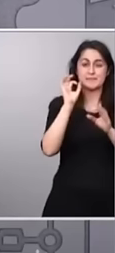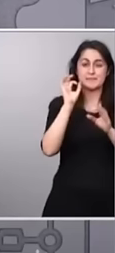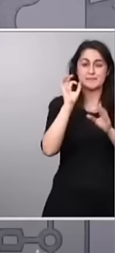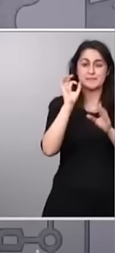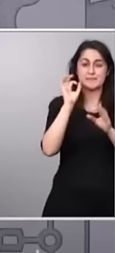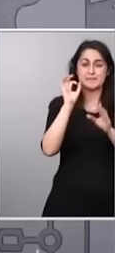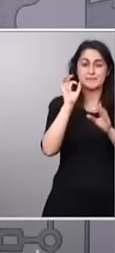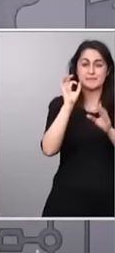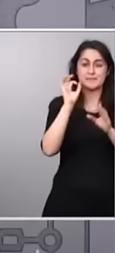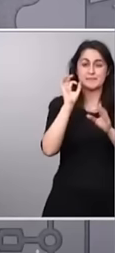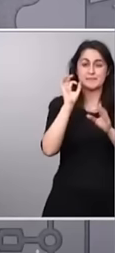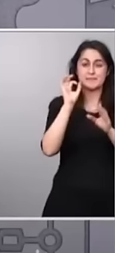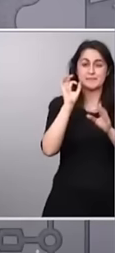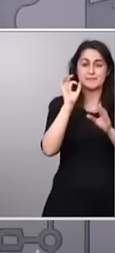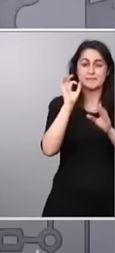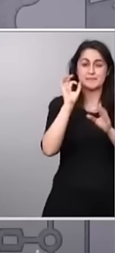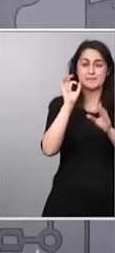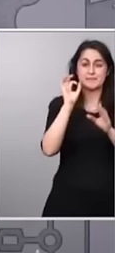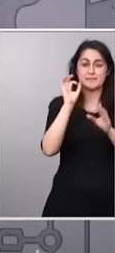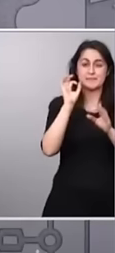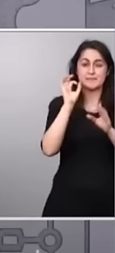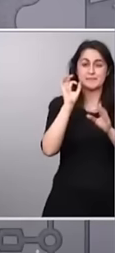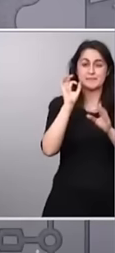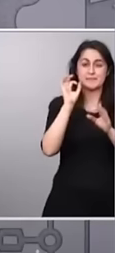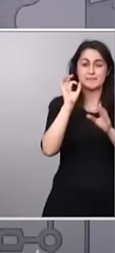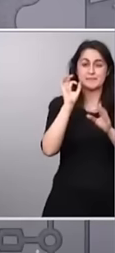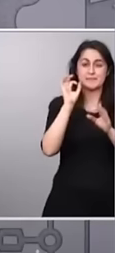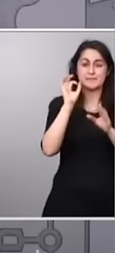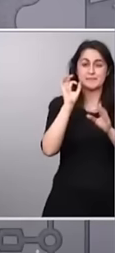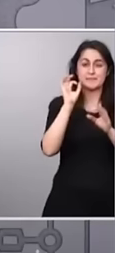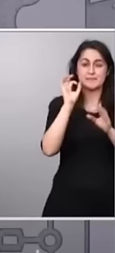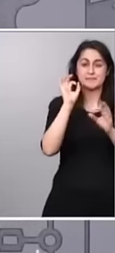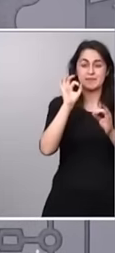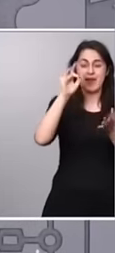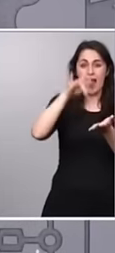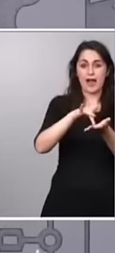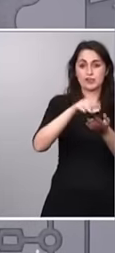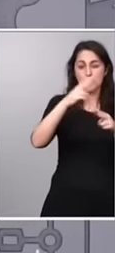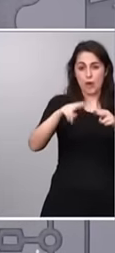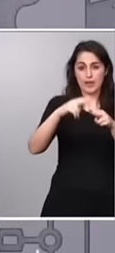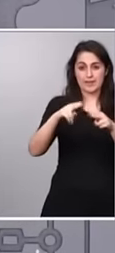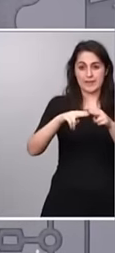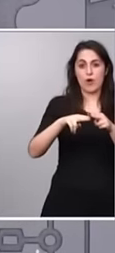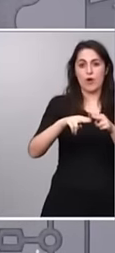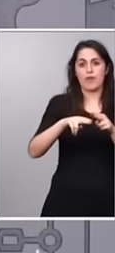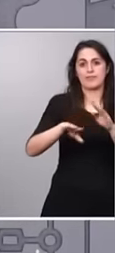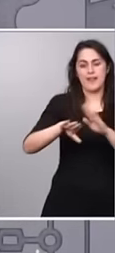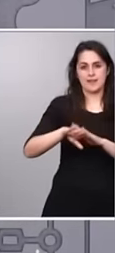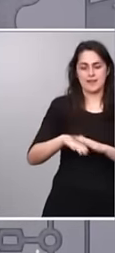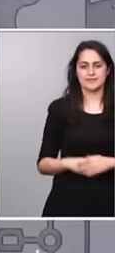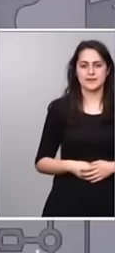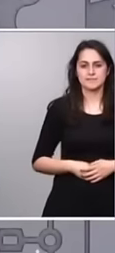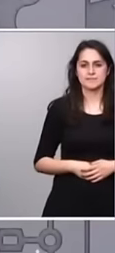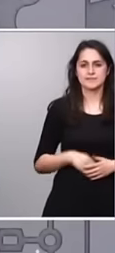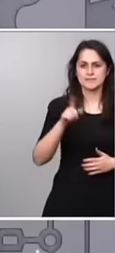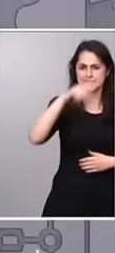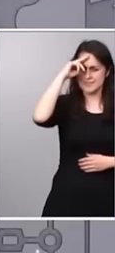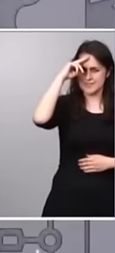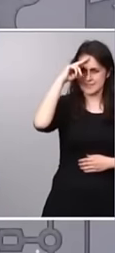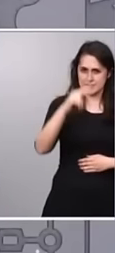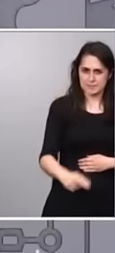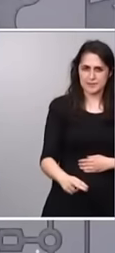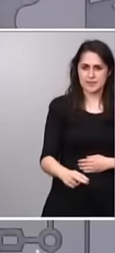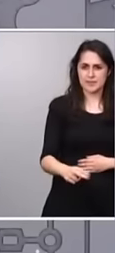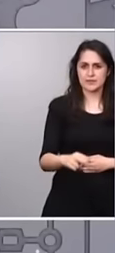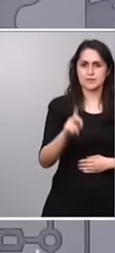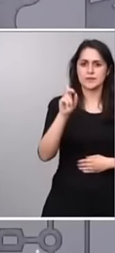ministros y exministros de una manera y de otra eh se le ha tratado Con todo el respeto y la deferencia de vida y se han puesto